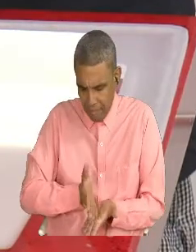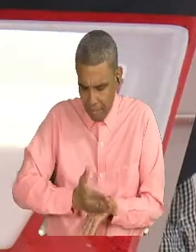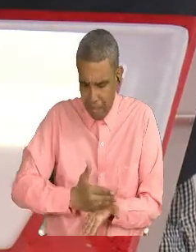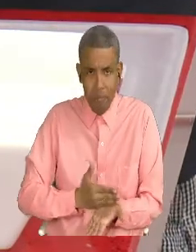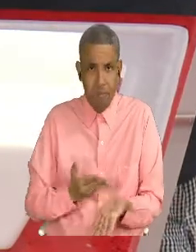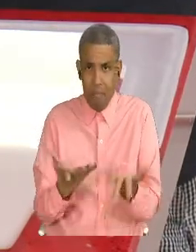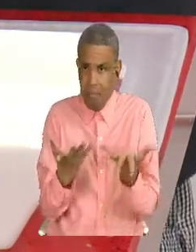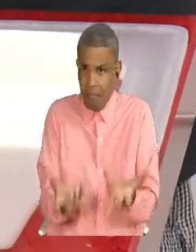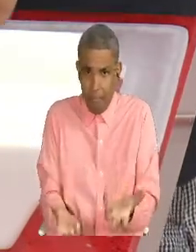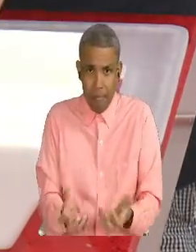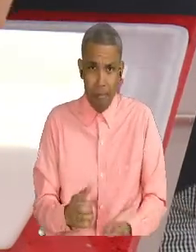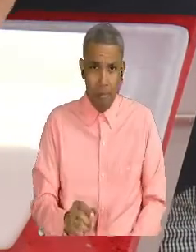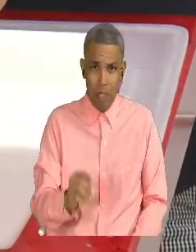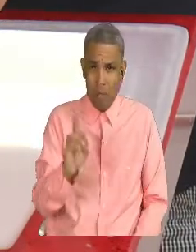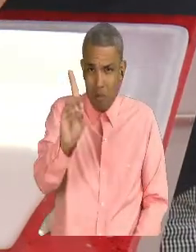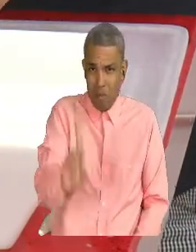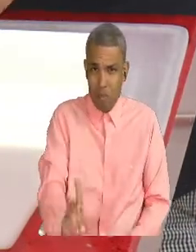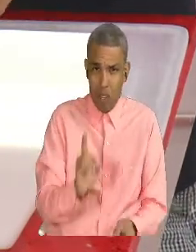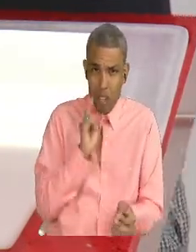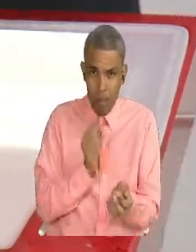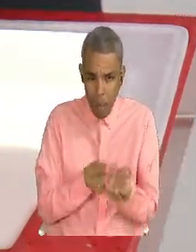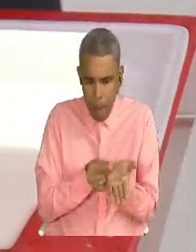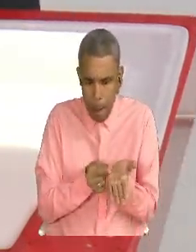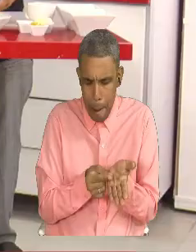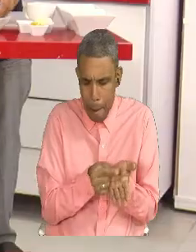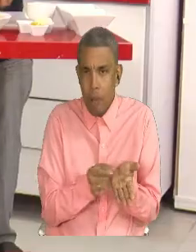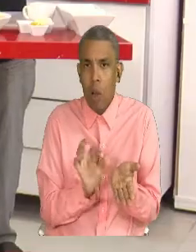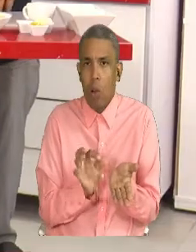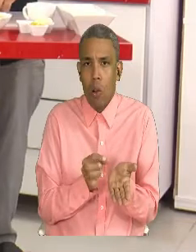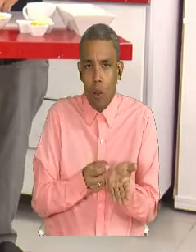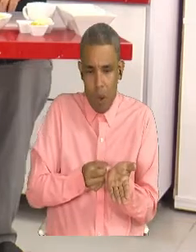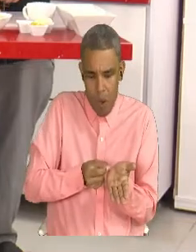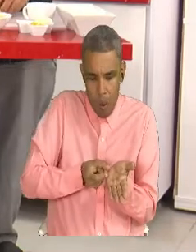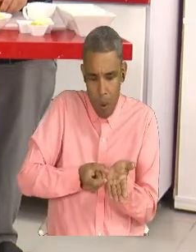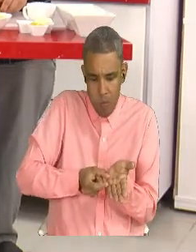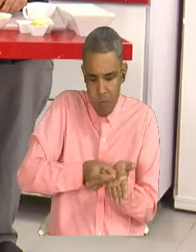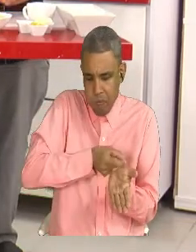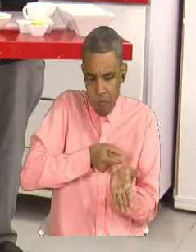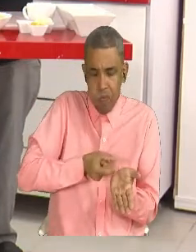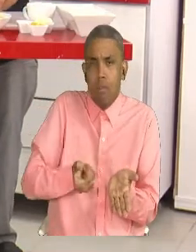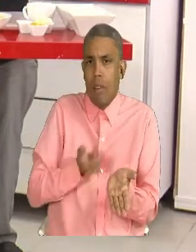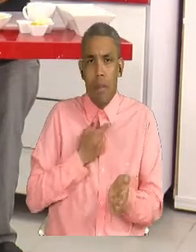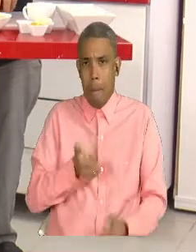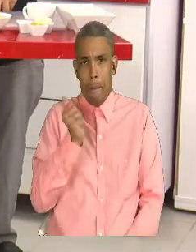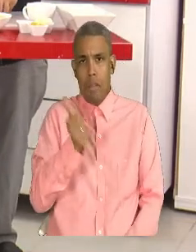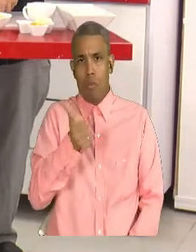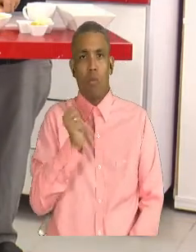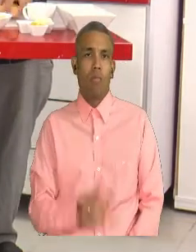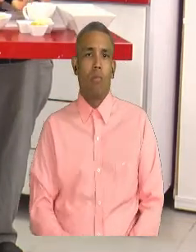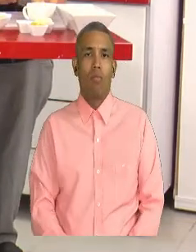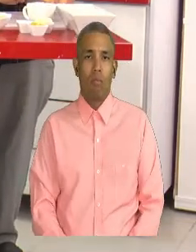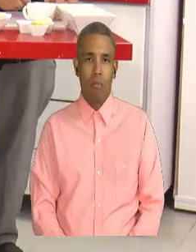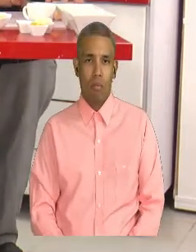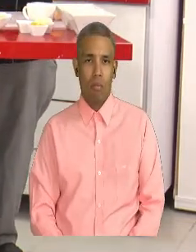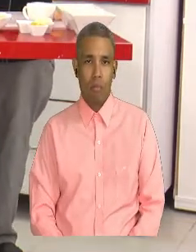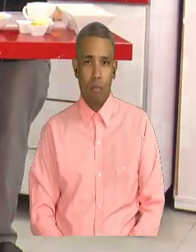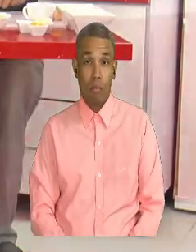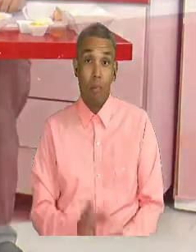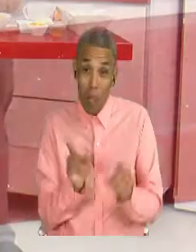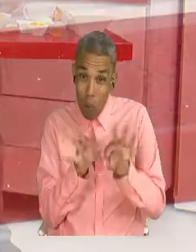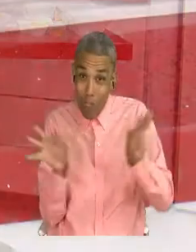Va a quedar. Esto igual lo aprovechamos después en un juguito. La idea es que queden los cortes parejitos. Tenemos